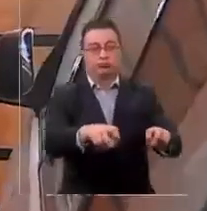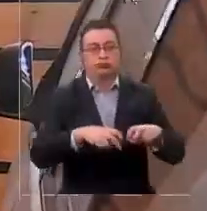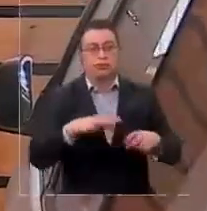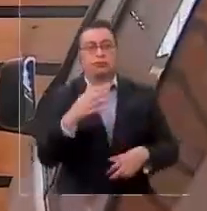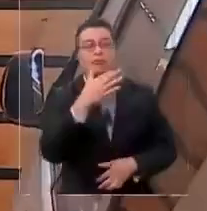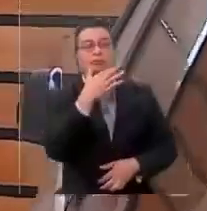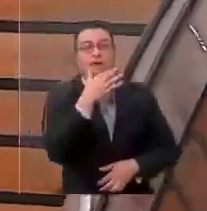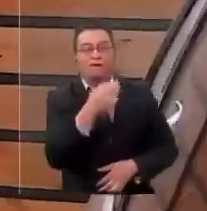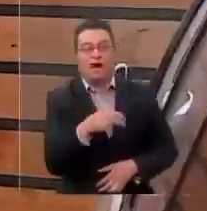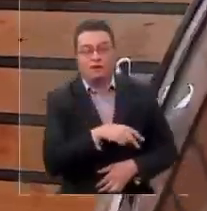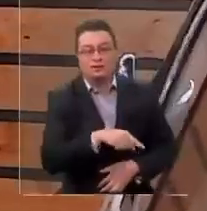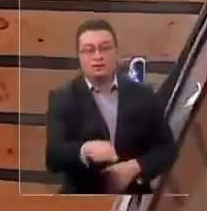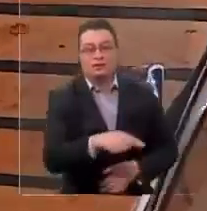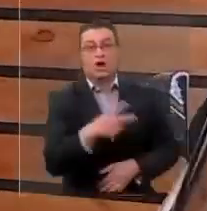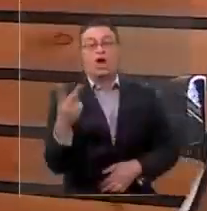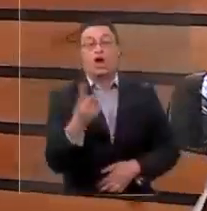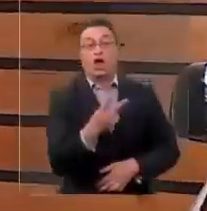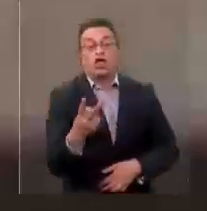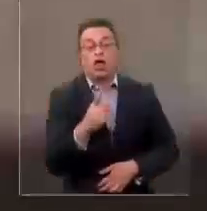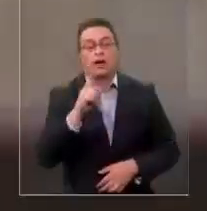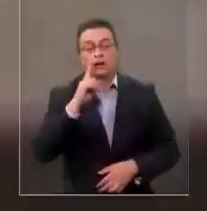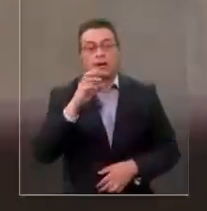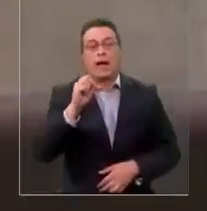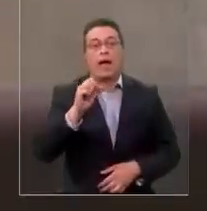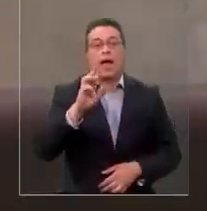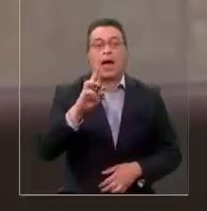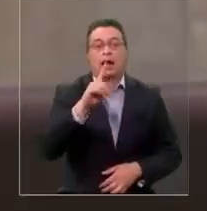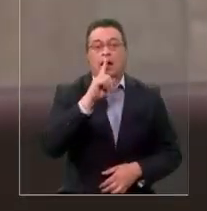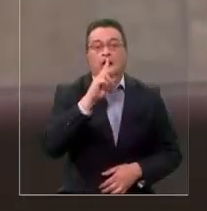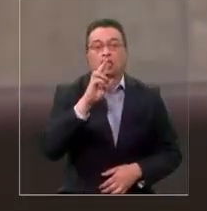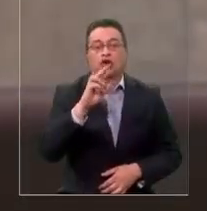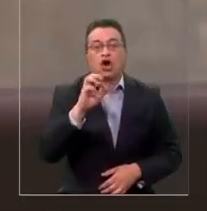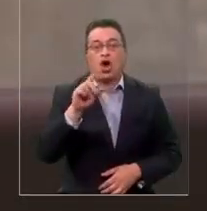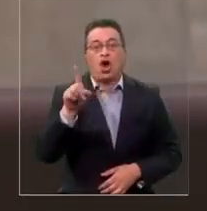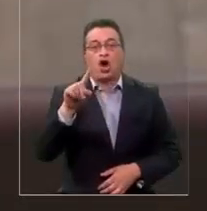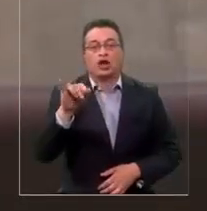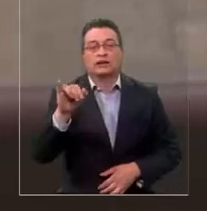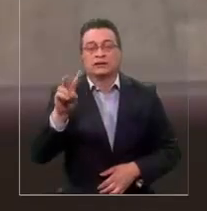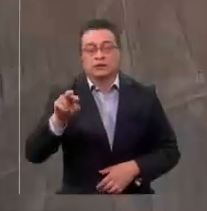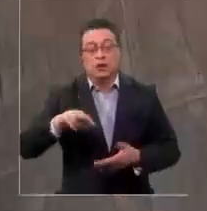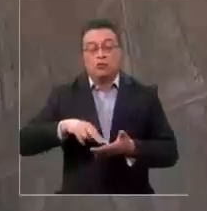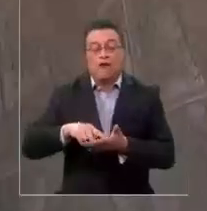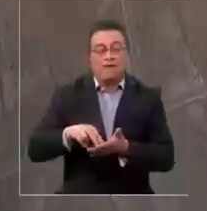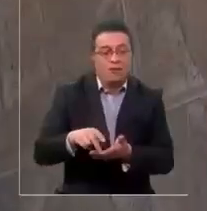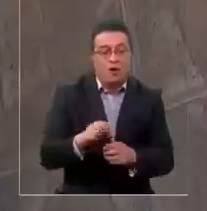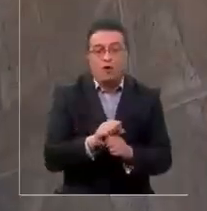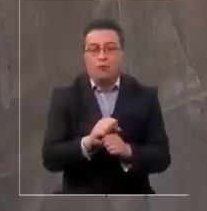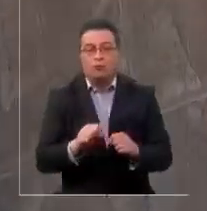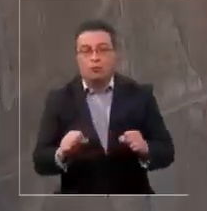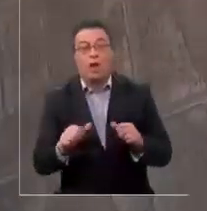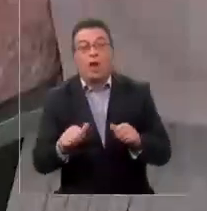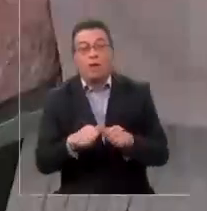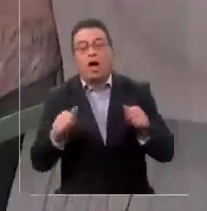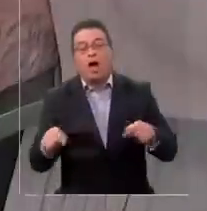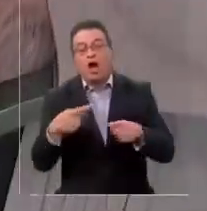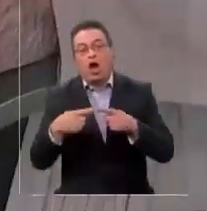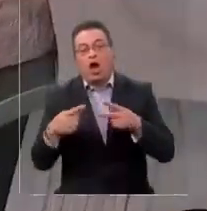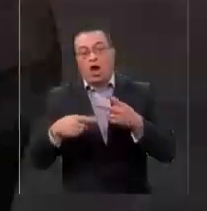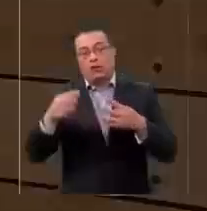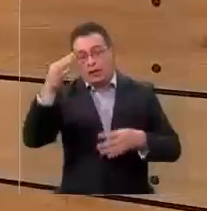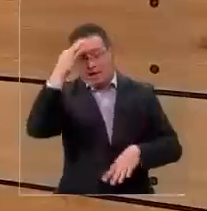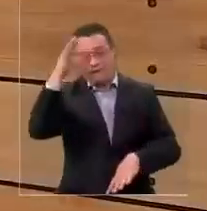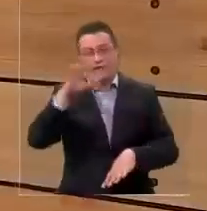más fácilmente. Ambos sufren artrosis, ya tienen dificultades para caminar, eso sumado a otras